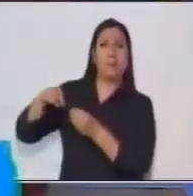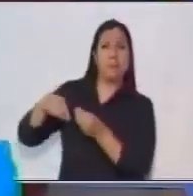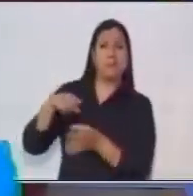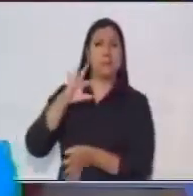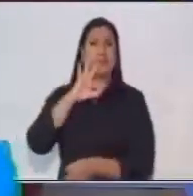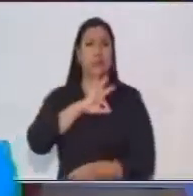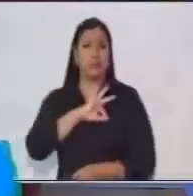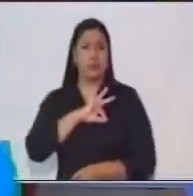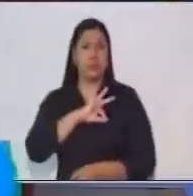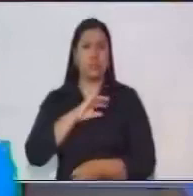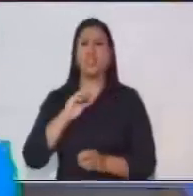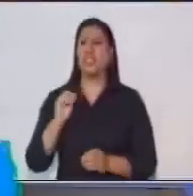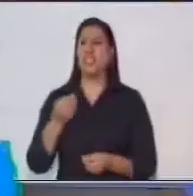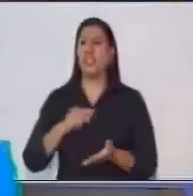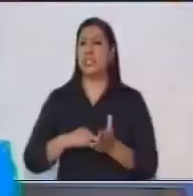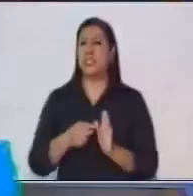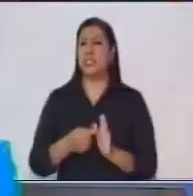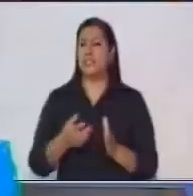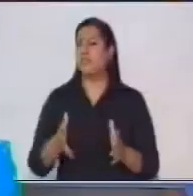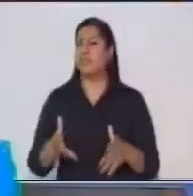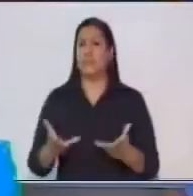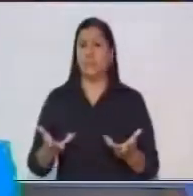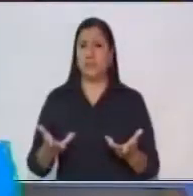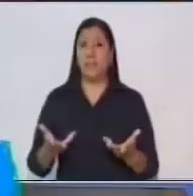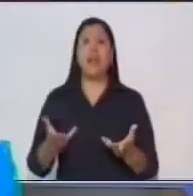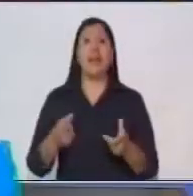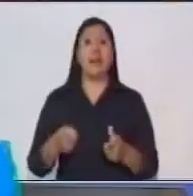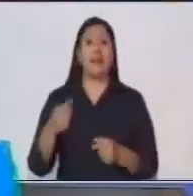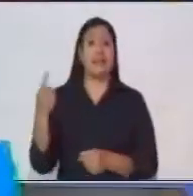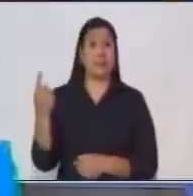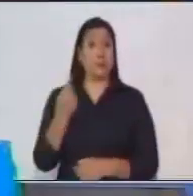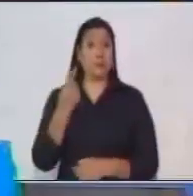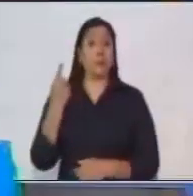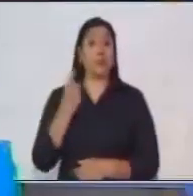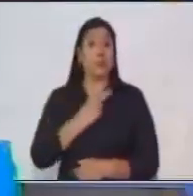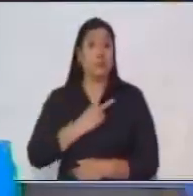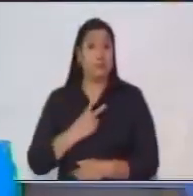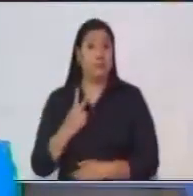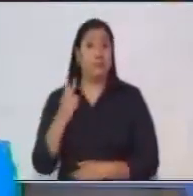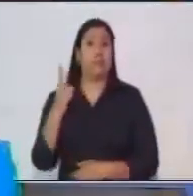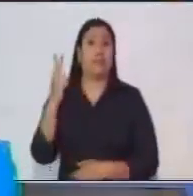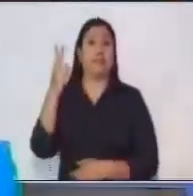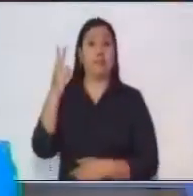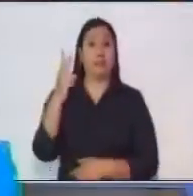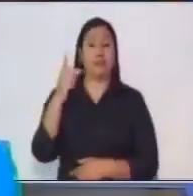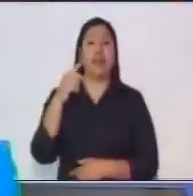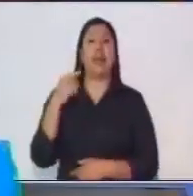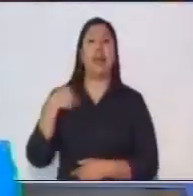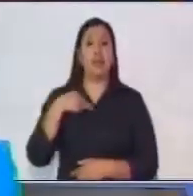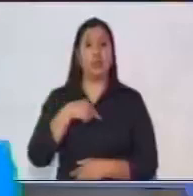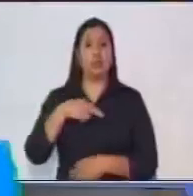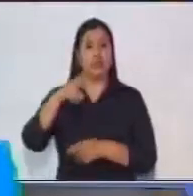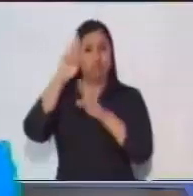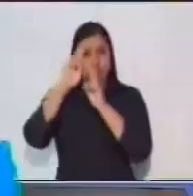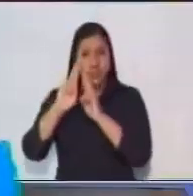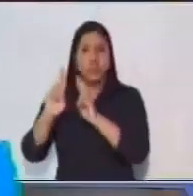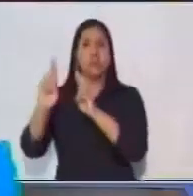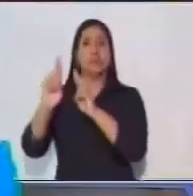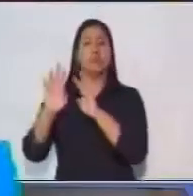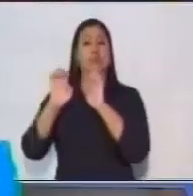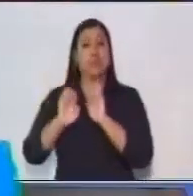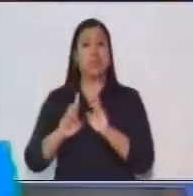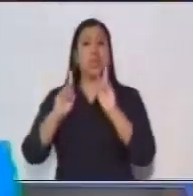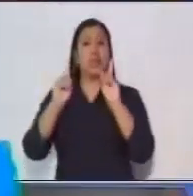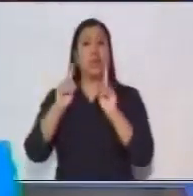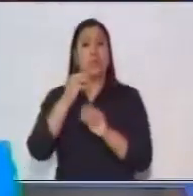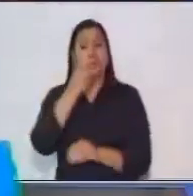Que nosotros mediante este valor importante vamos a emprender el respeto, la educación,